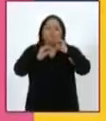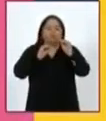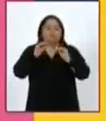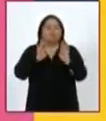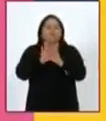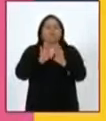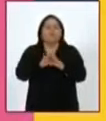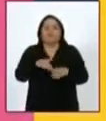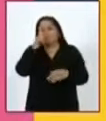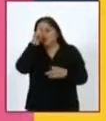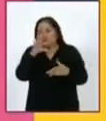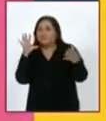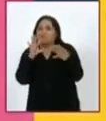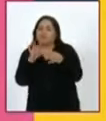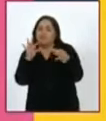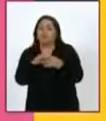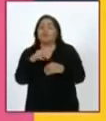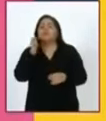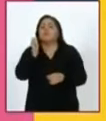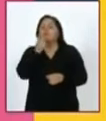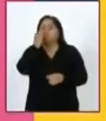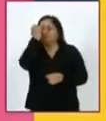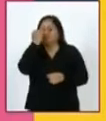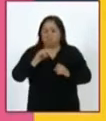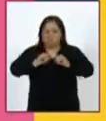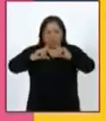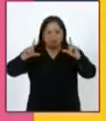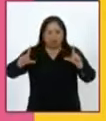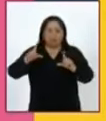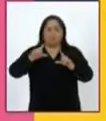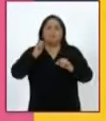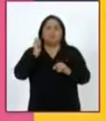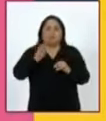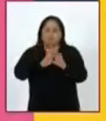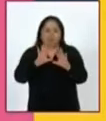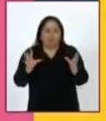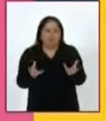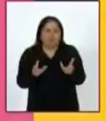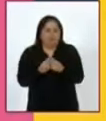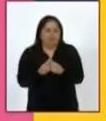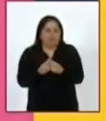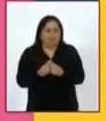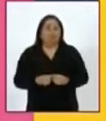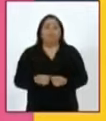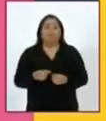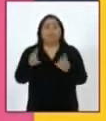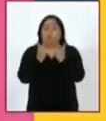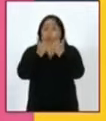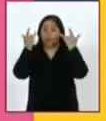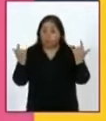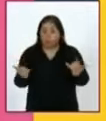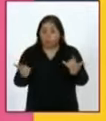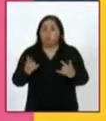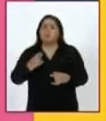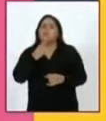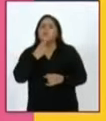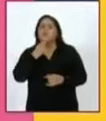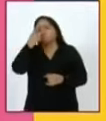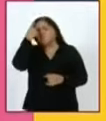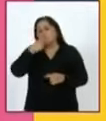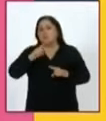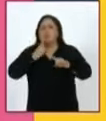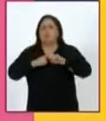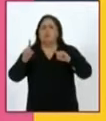intención comunicativa, en los que la imagen y el texto se complementan. Las historietas se usan para